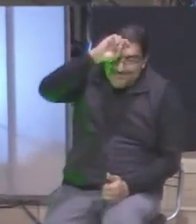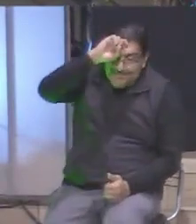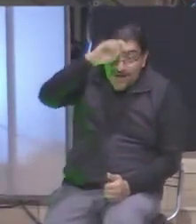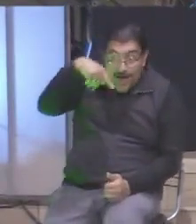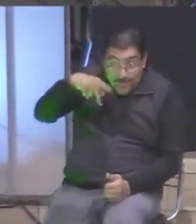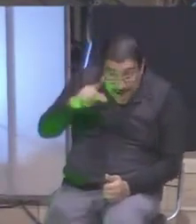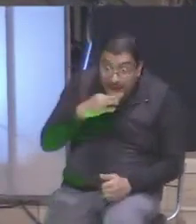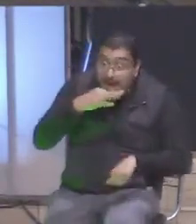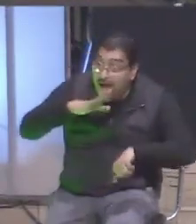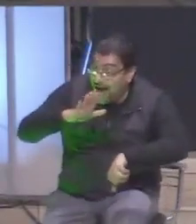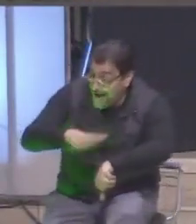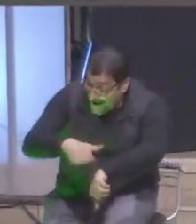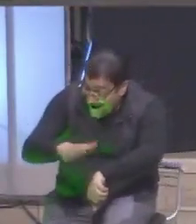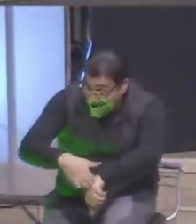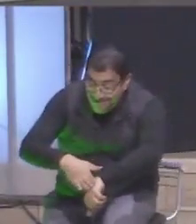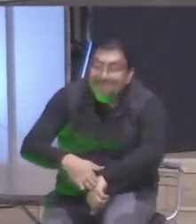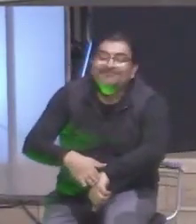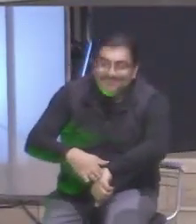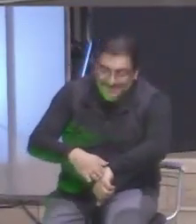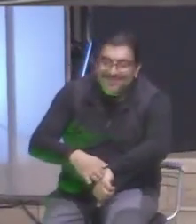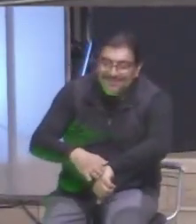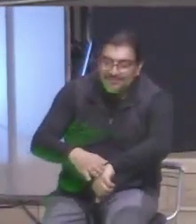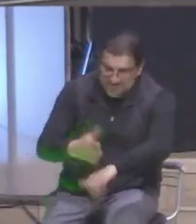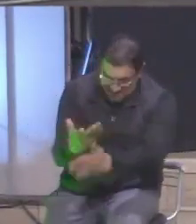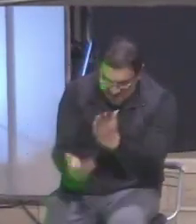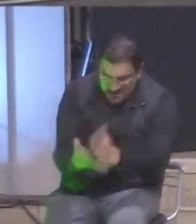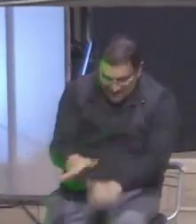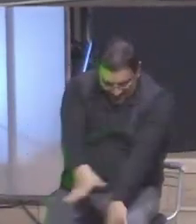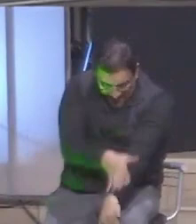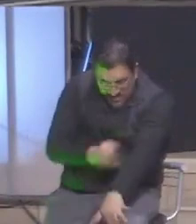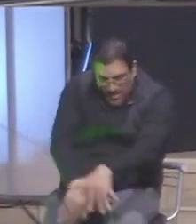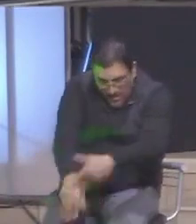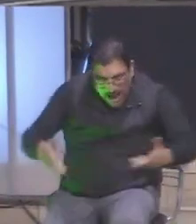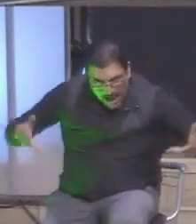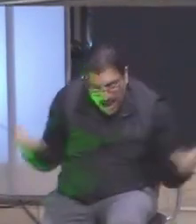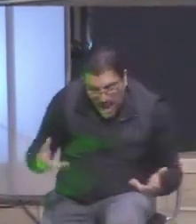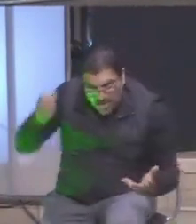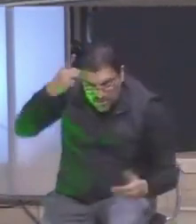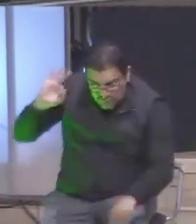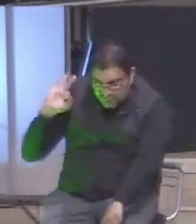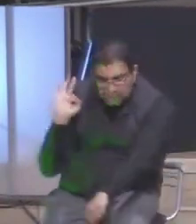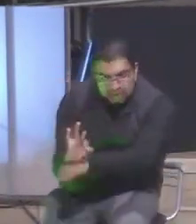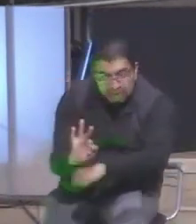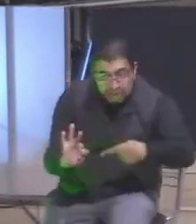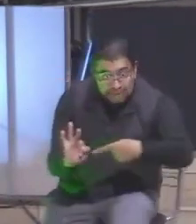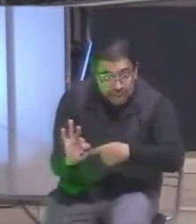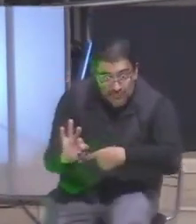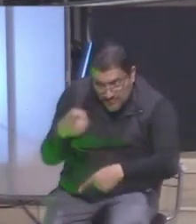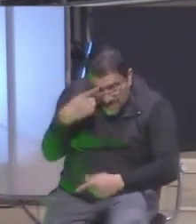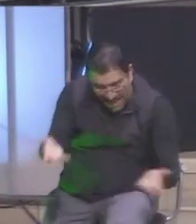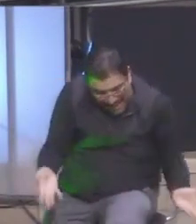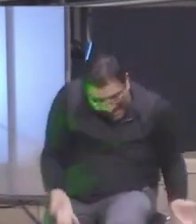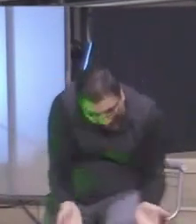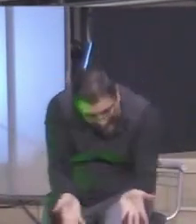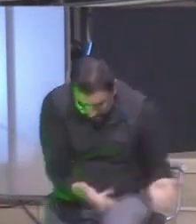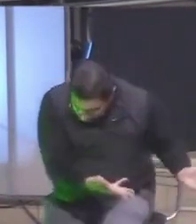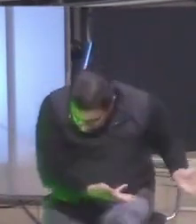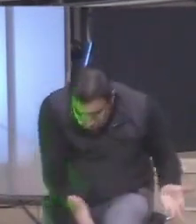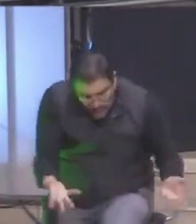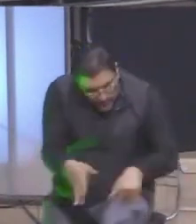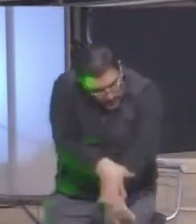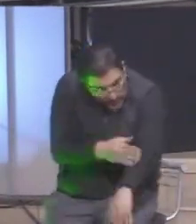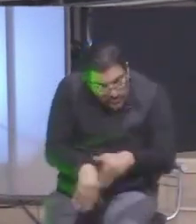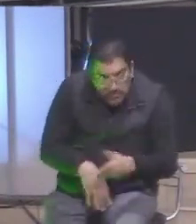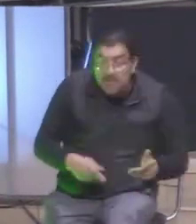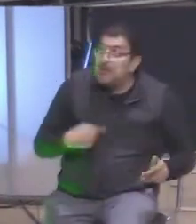único que te puedo decir Pon manos a la obra Dios te está detonando esto para que te muevas pero si